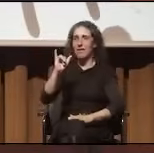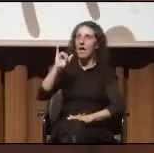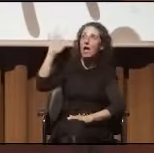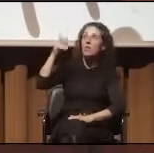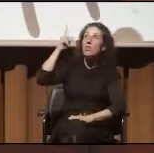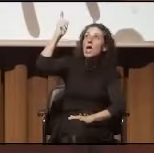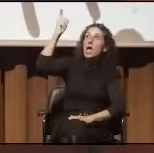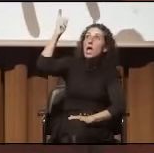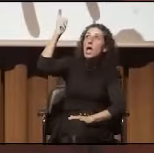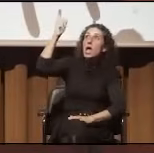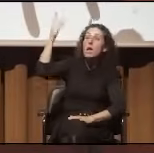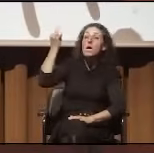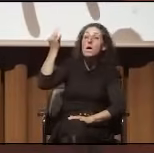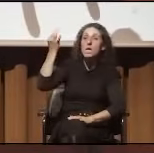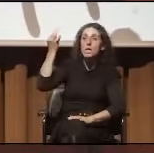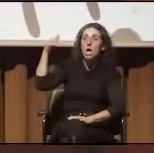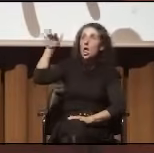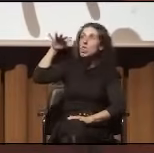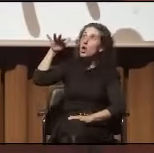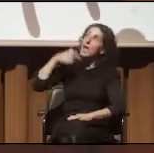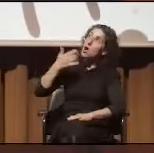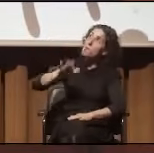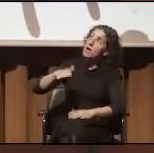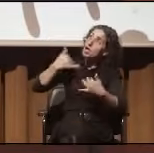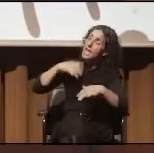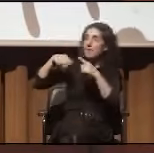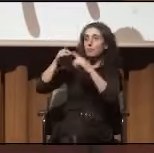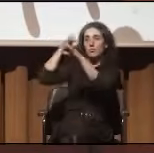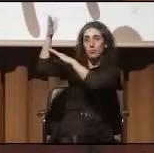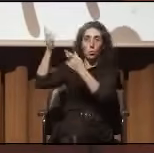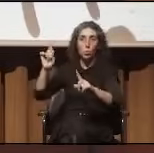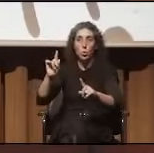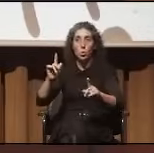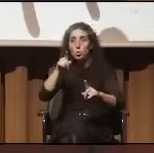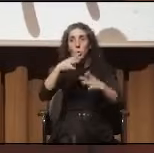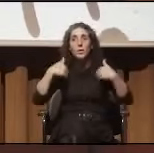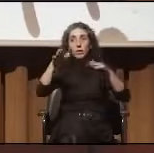lugar para ir cuando uno se ha muerto. Es un estado de conciencia en el que puedes acceder en cualquier momento.